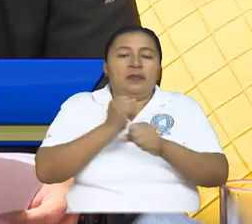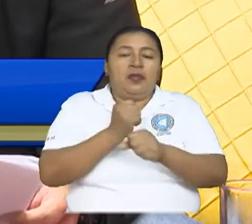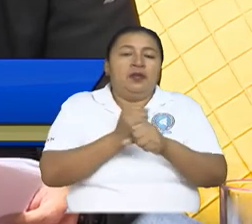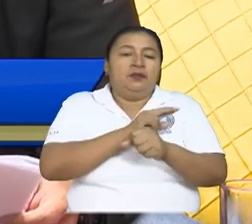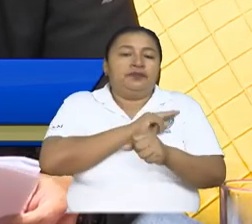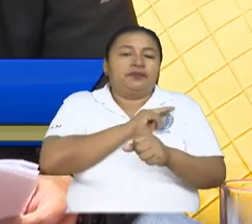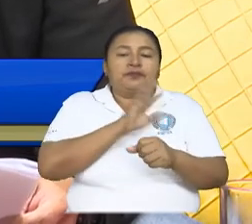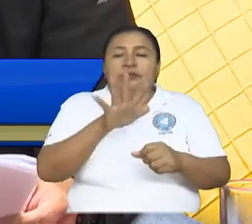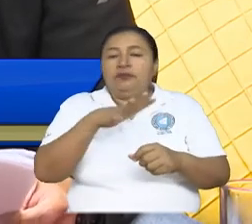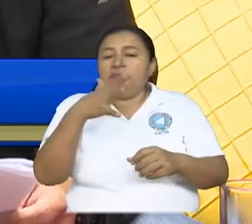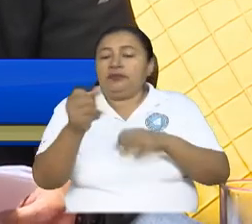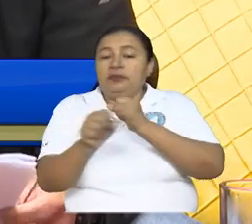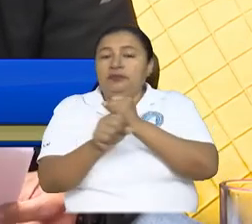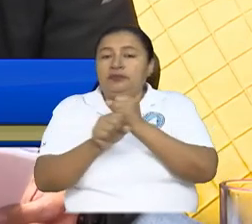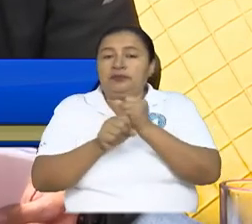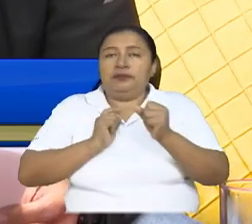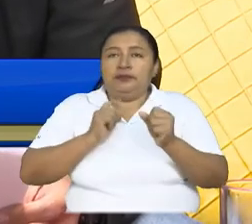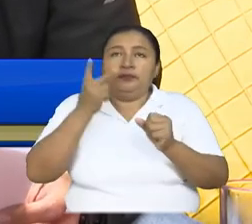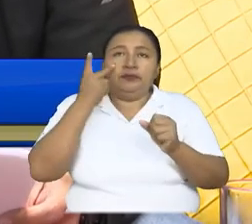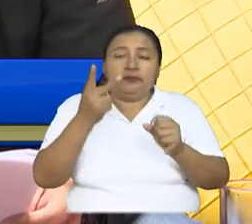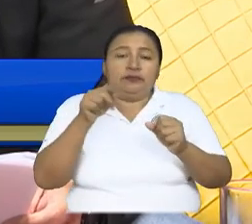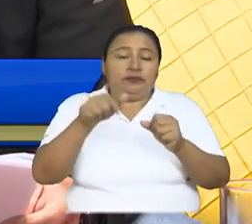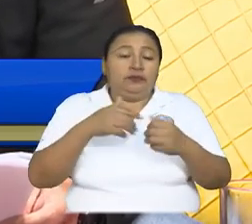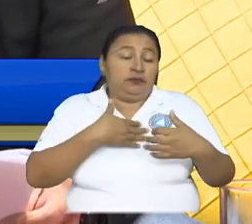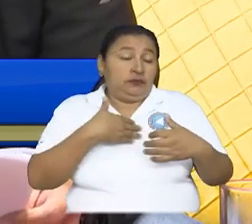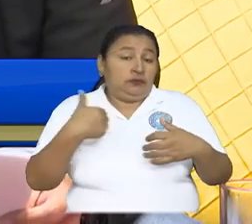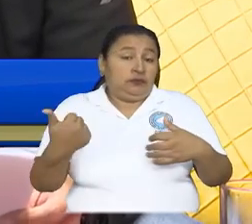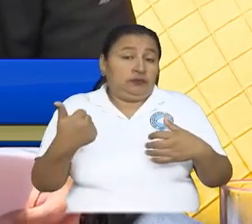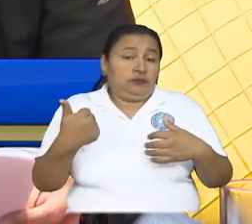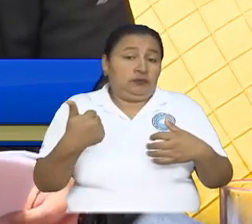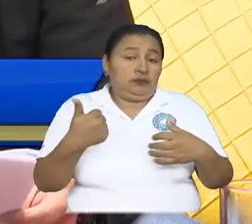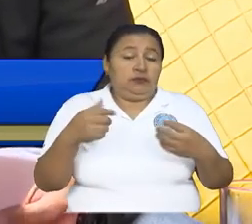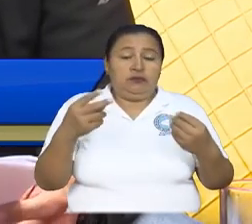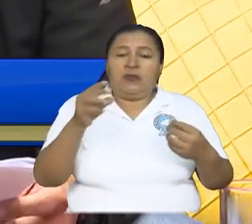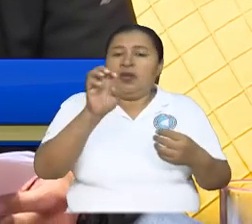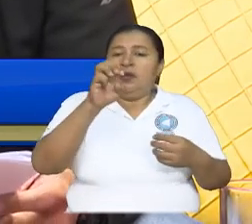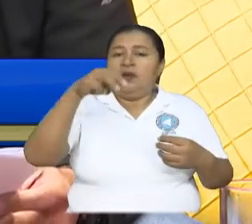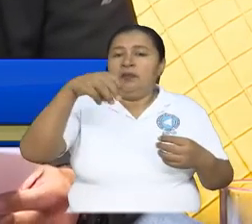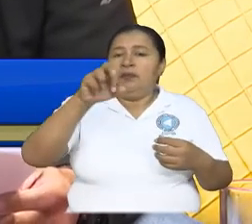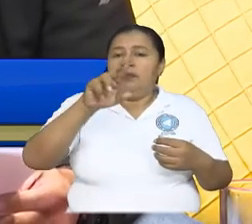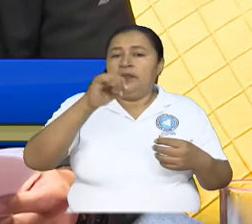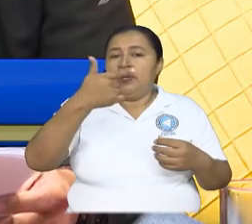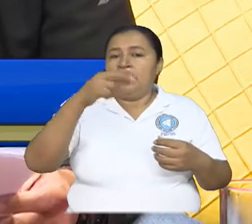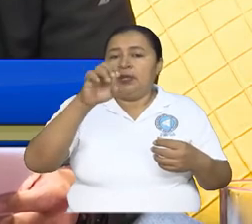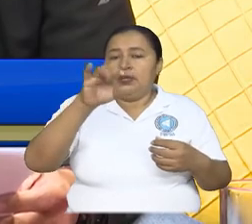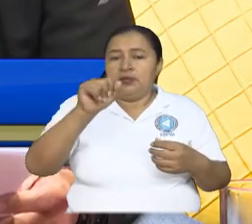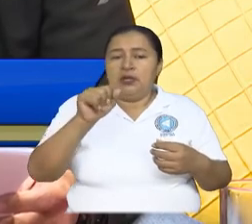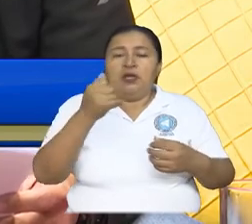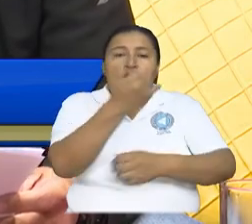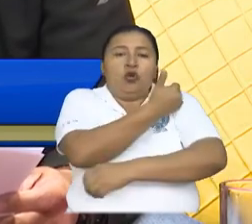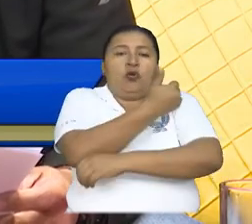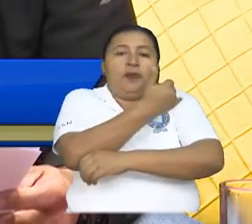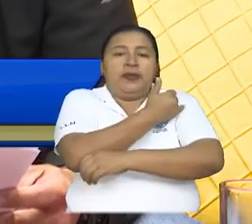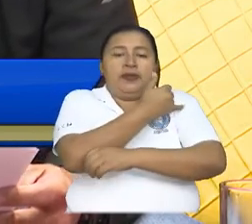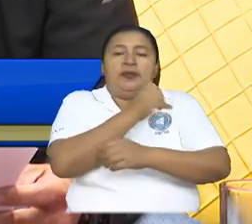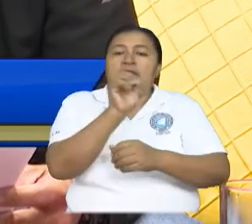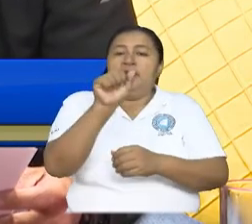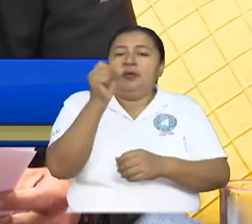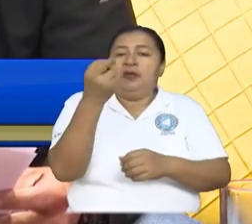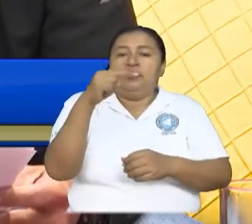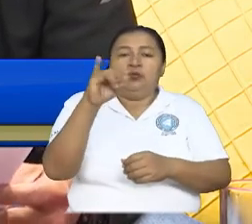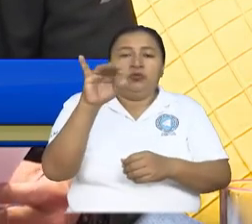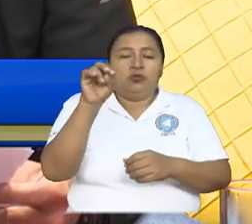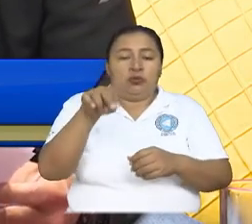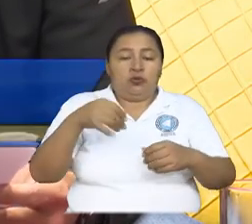otras obras que tienen que ver el mejoramiento de la emergencia de el hospital asunción de juigalpa el